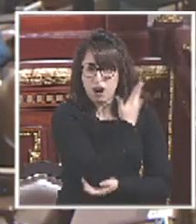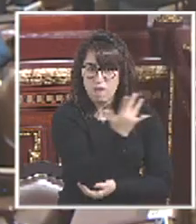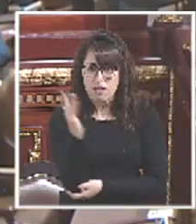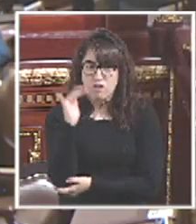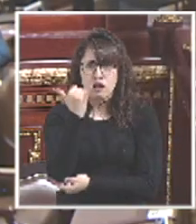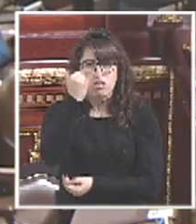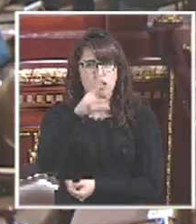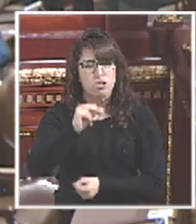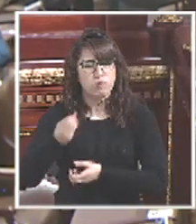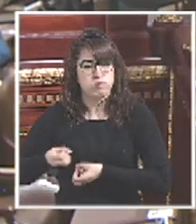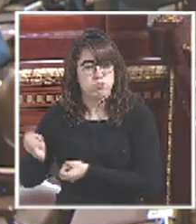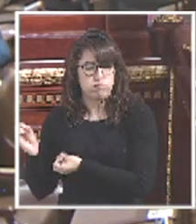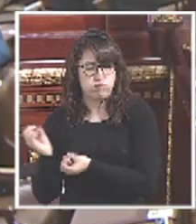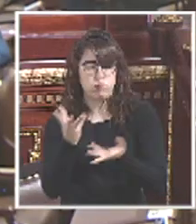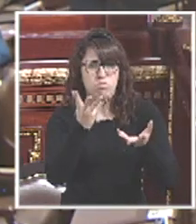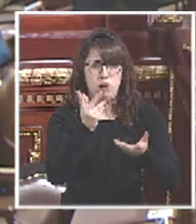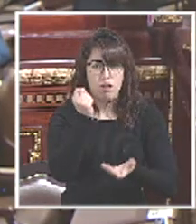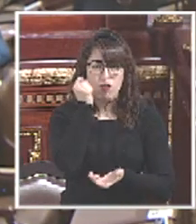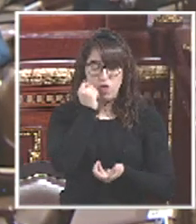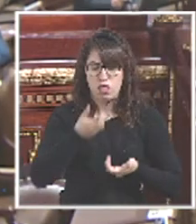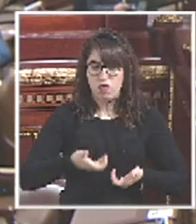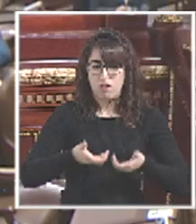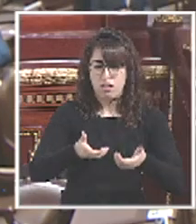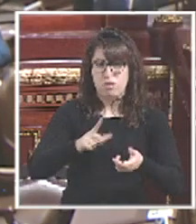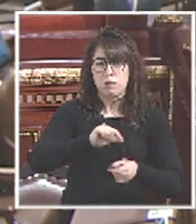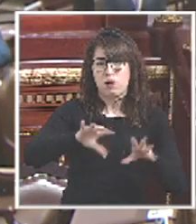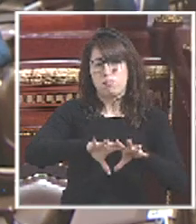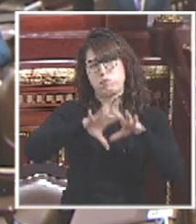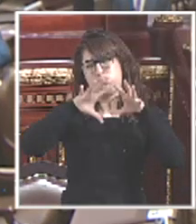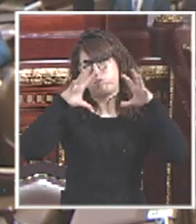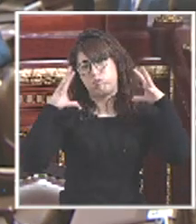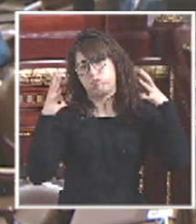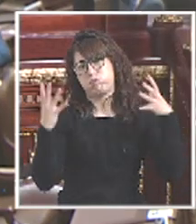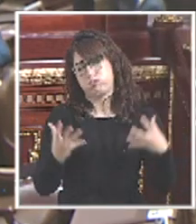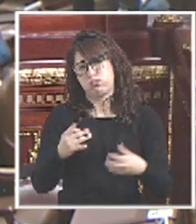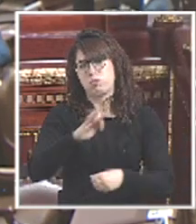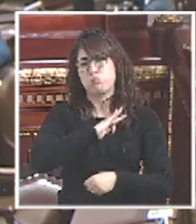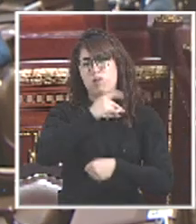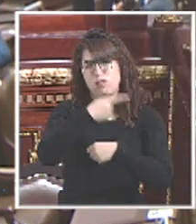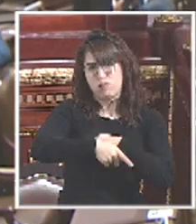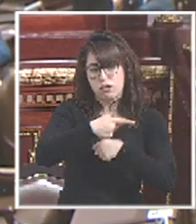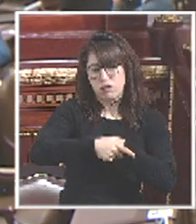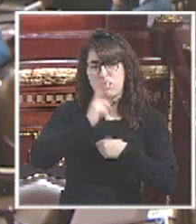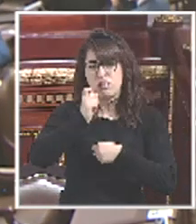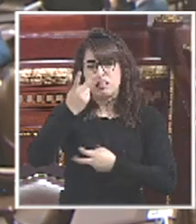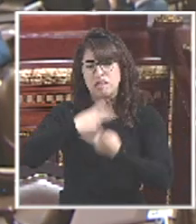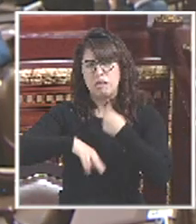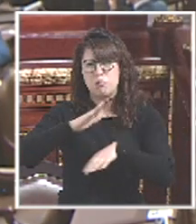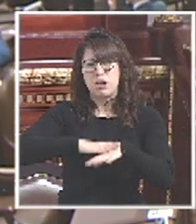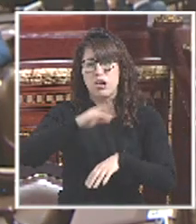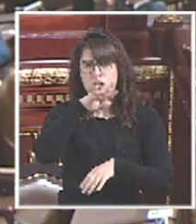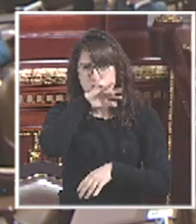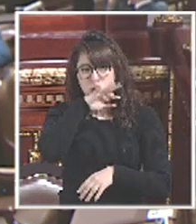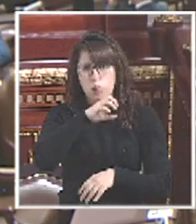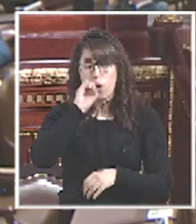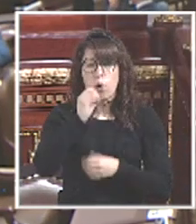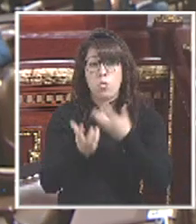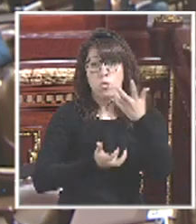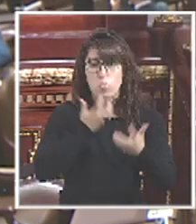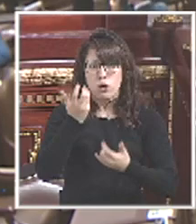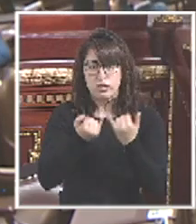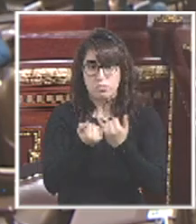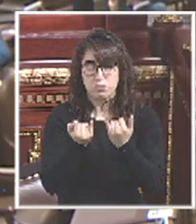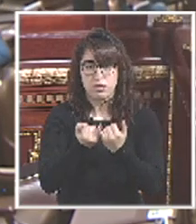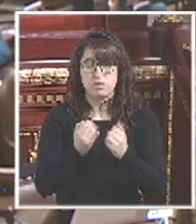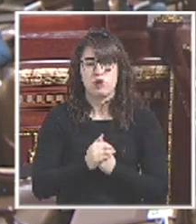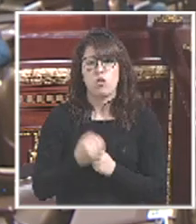sean abandonados en las calles, convirtiéndose así en un riesgo de insalubridad e incendio. Por lo antes expuesto